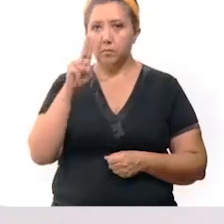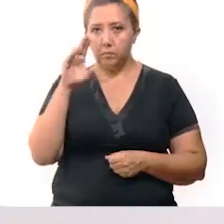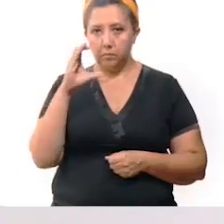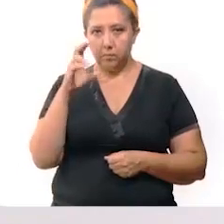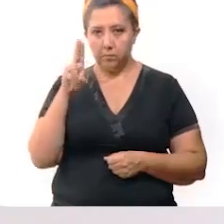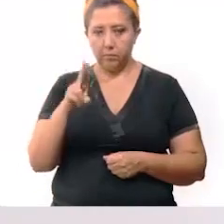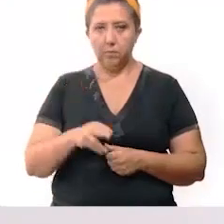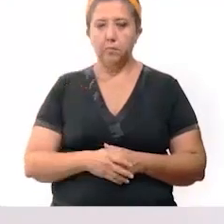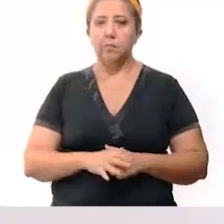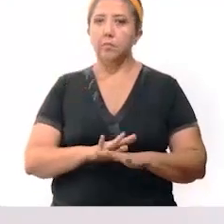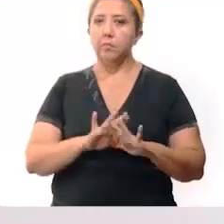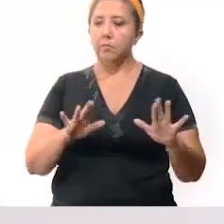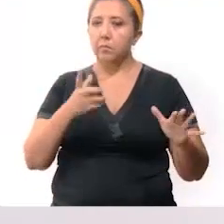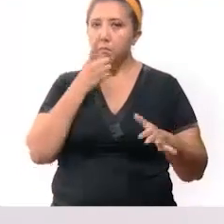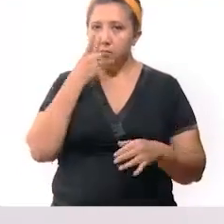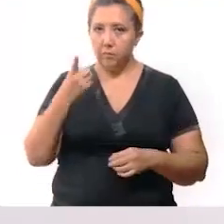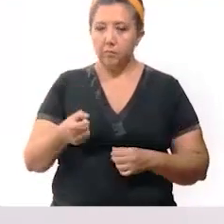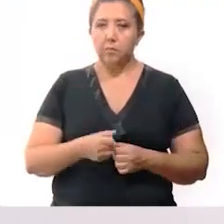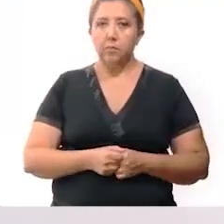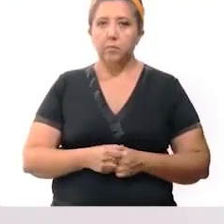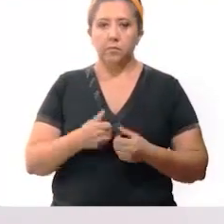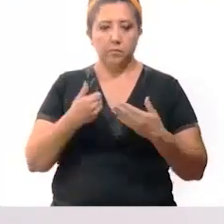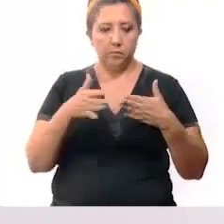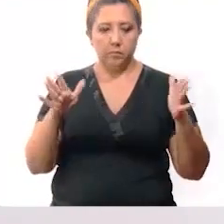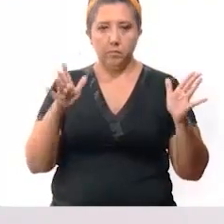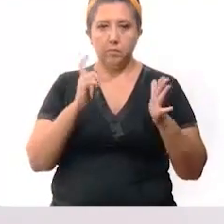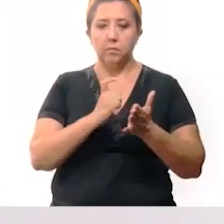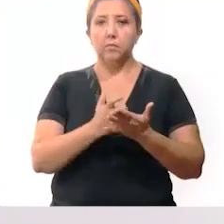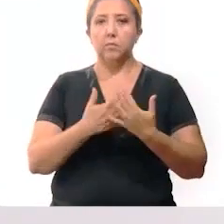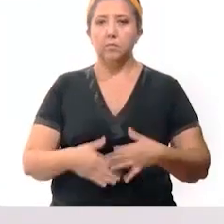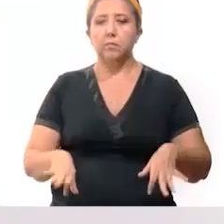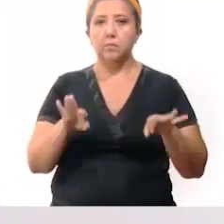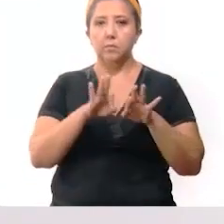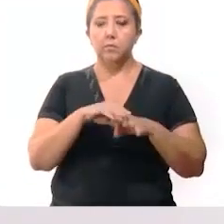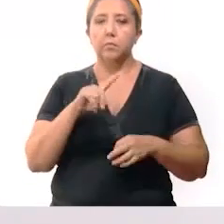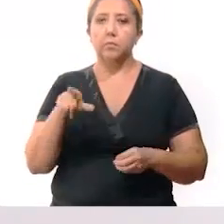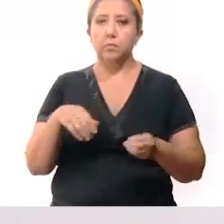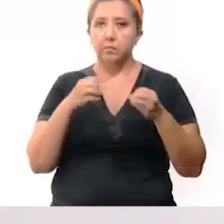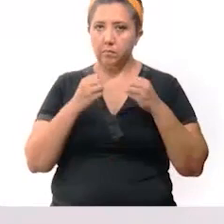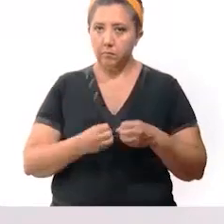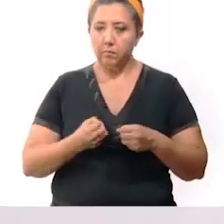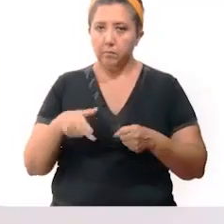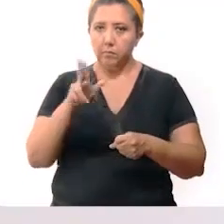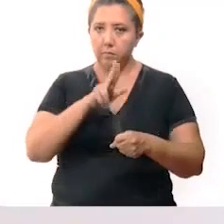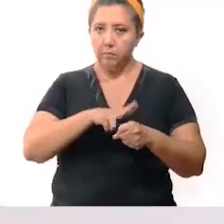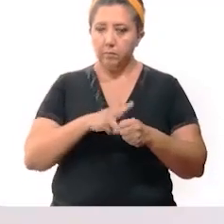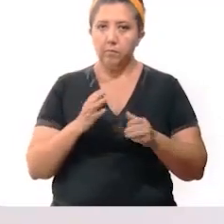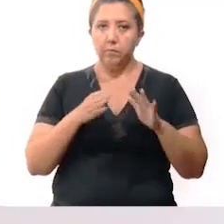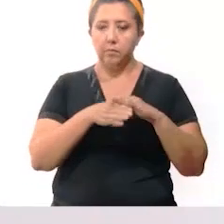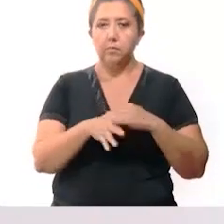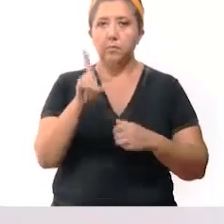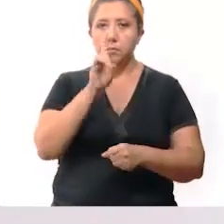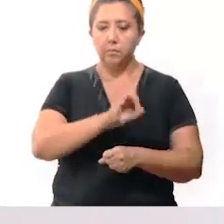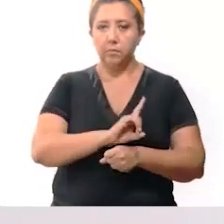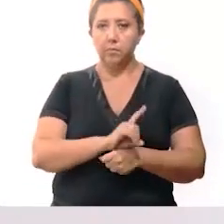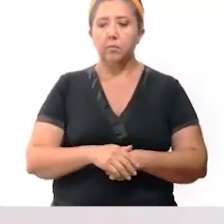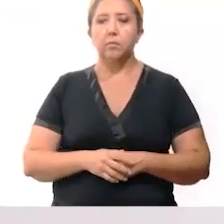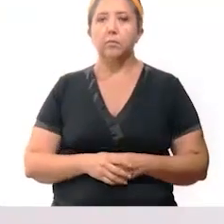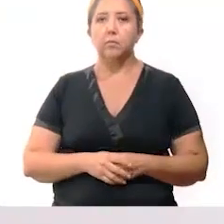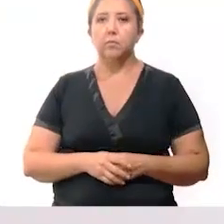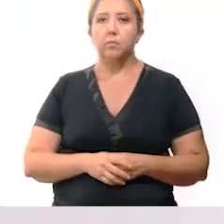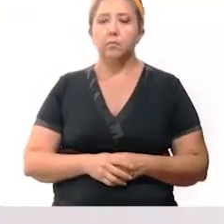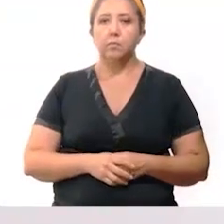Ucú. Como se ha señalado, en la reapertura económica los datos más importantes son la ocupación hospitalaria y los ingresos